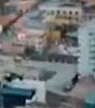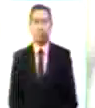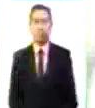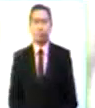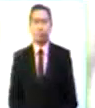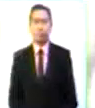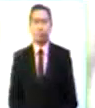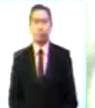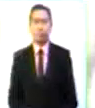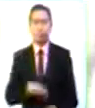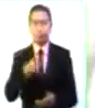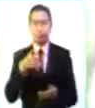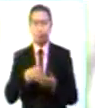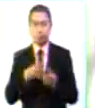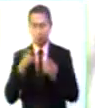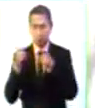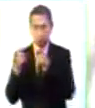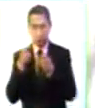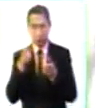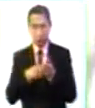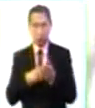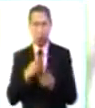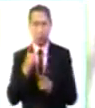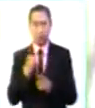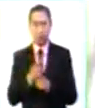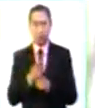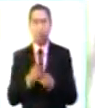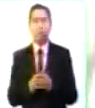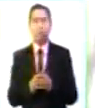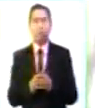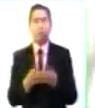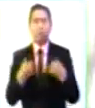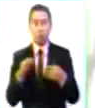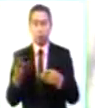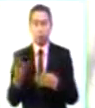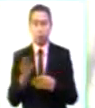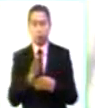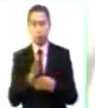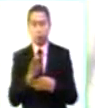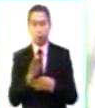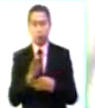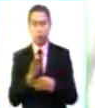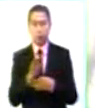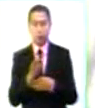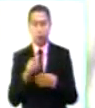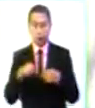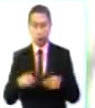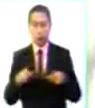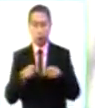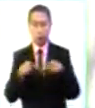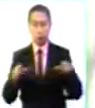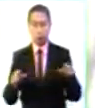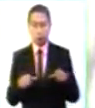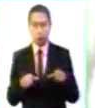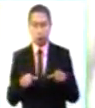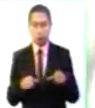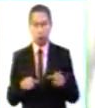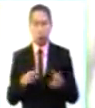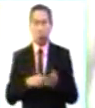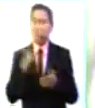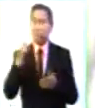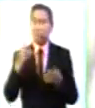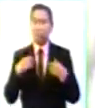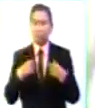El centro de monitoreo efectivamente está funcionando en estos lugares que estaban